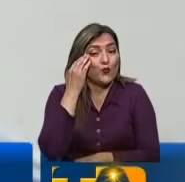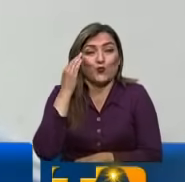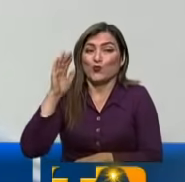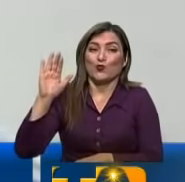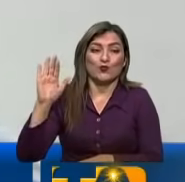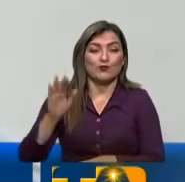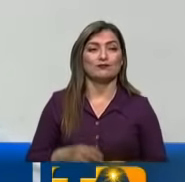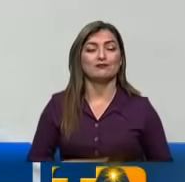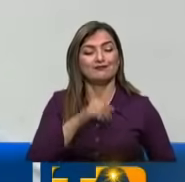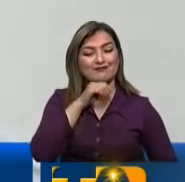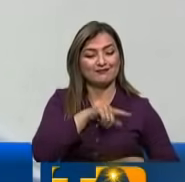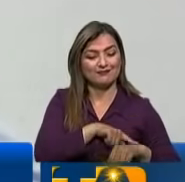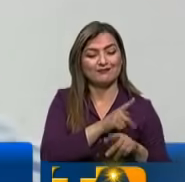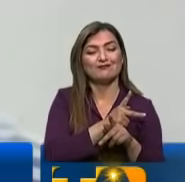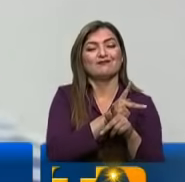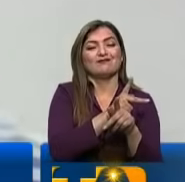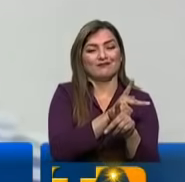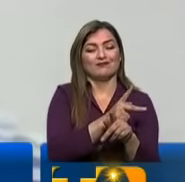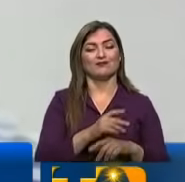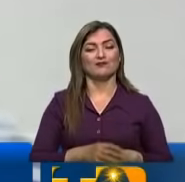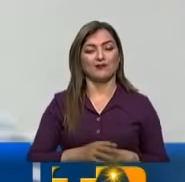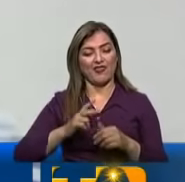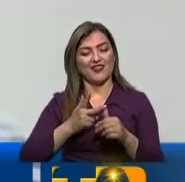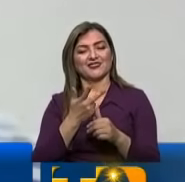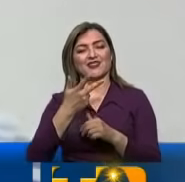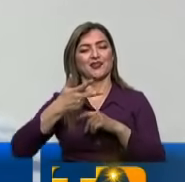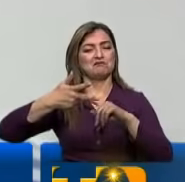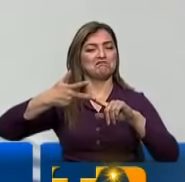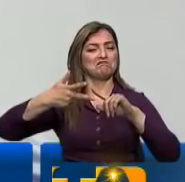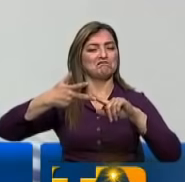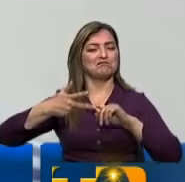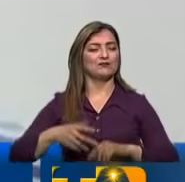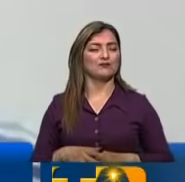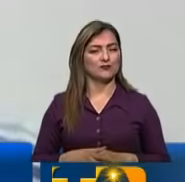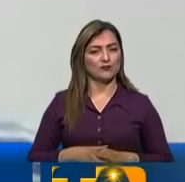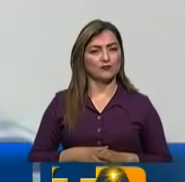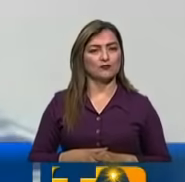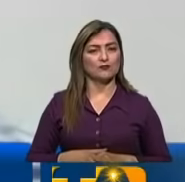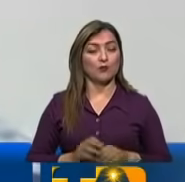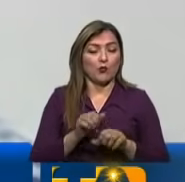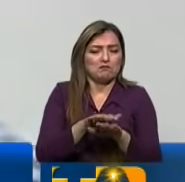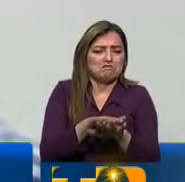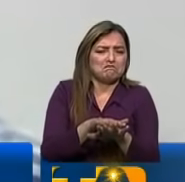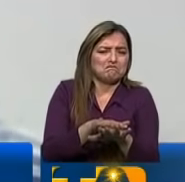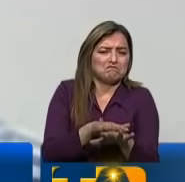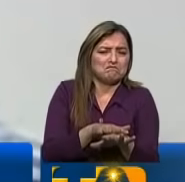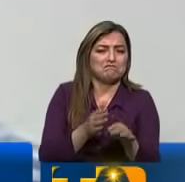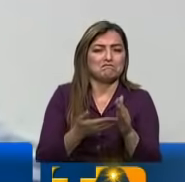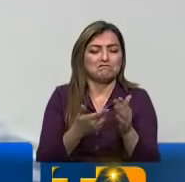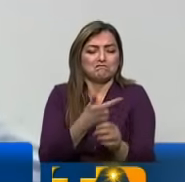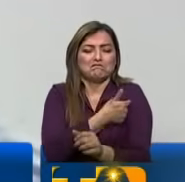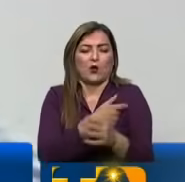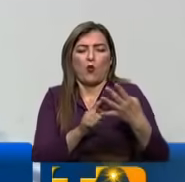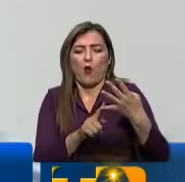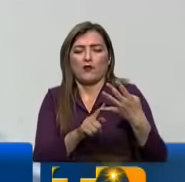de inmunidad o de protección que nos da la tercera dosis, porque quizás se podría dilatar un poco más del hecho de administrar una